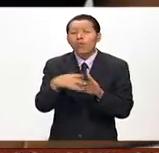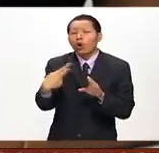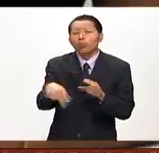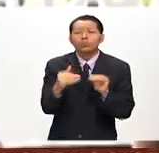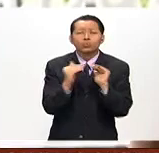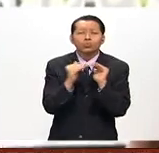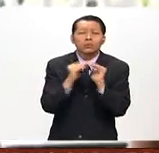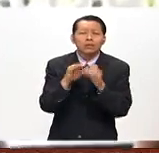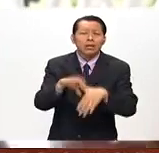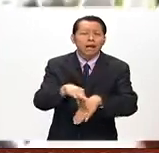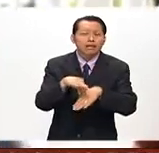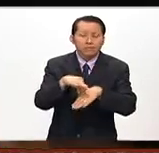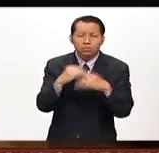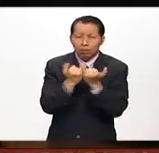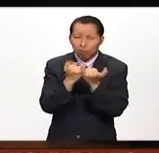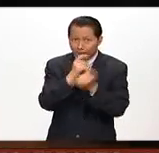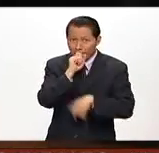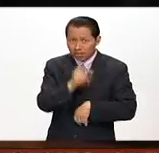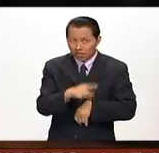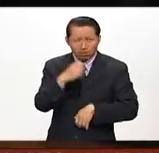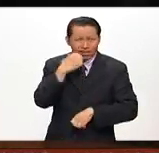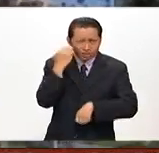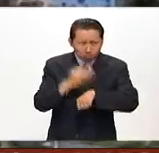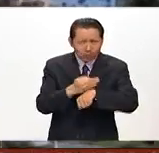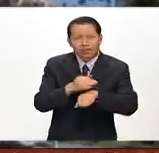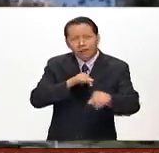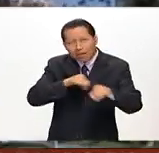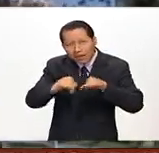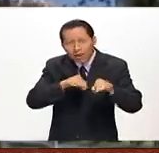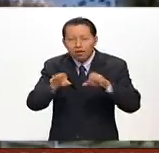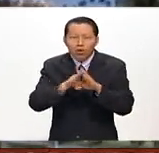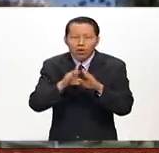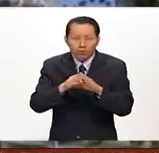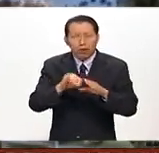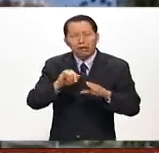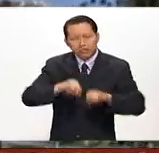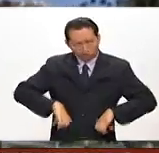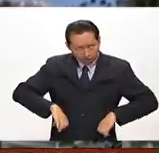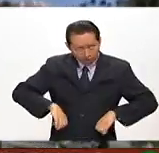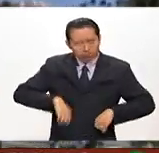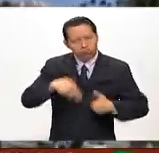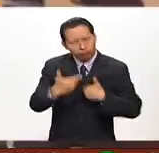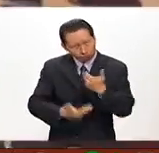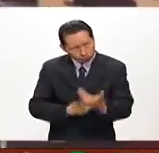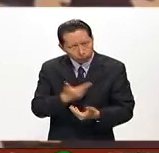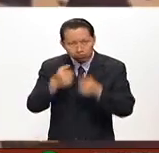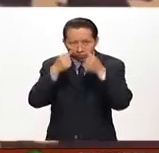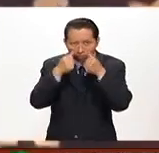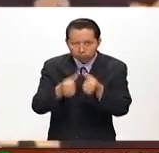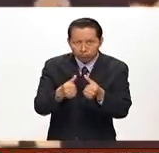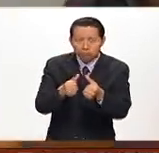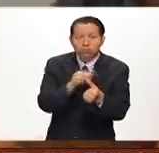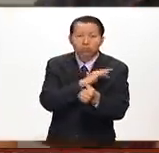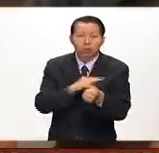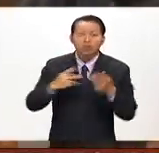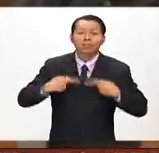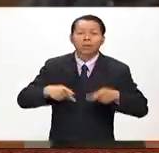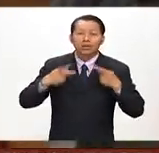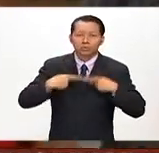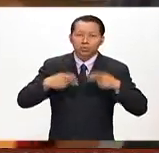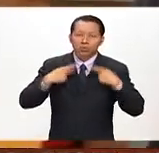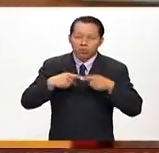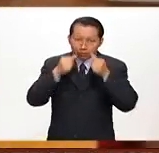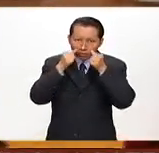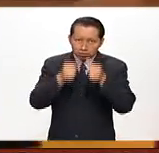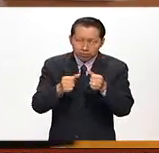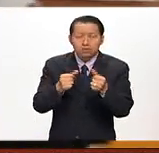Y nosotros trabajamos con los estudiantes mucho en la parte actitud de servicio, actitud para manejar gente, para